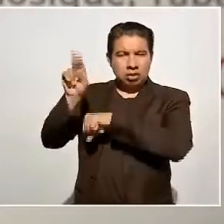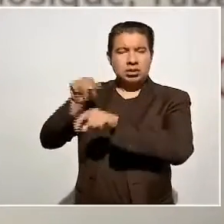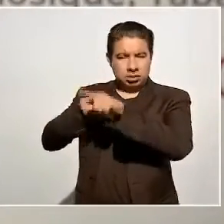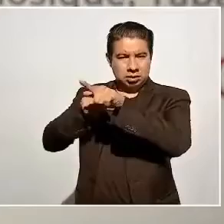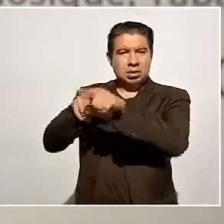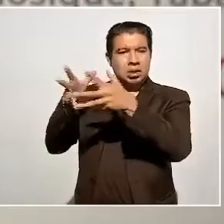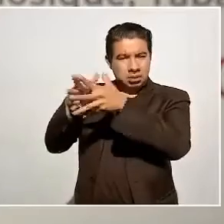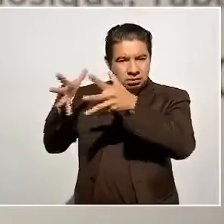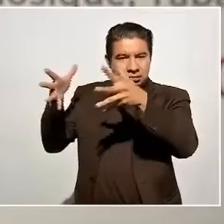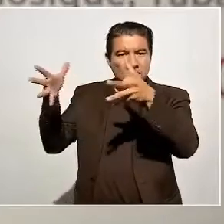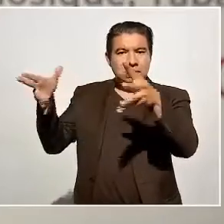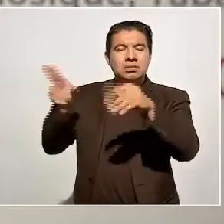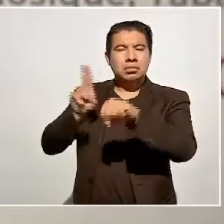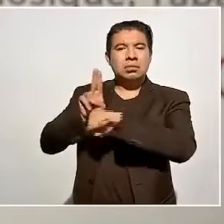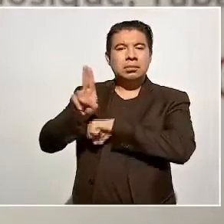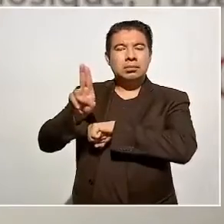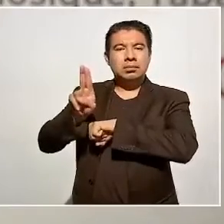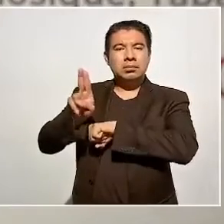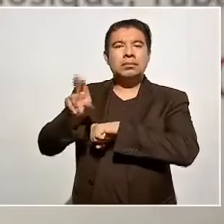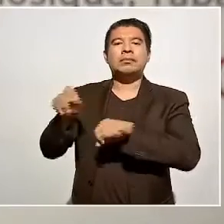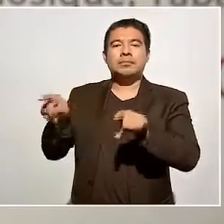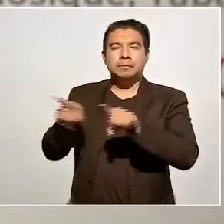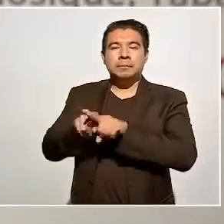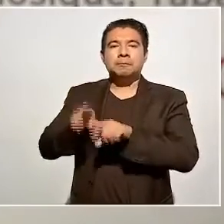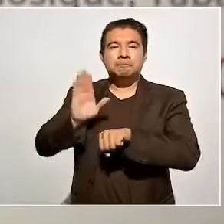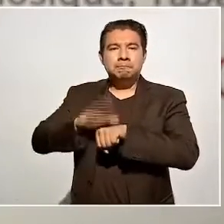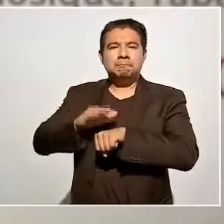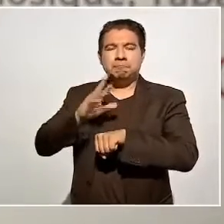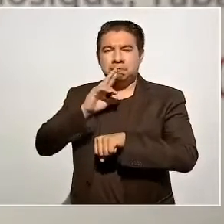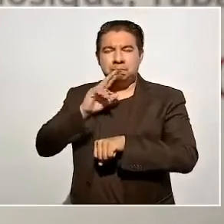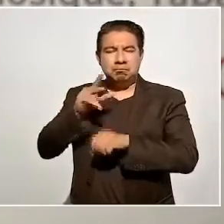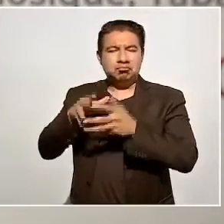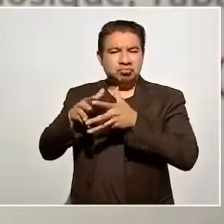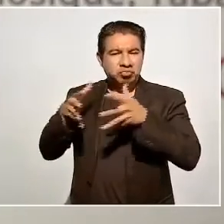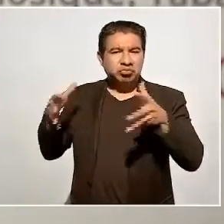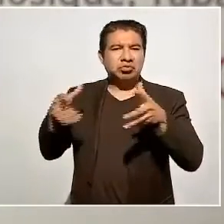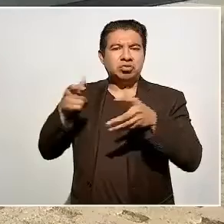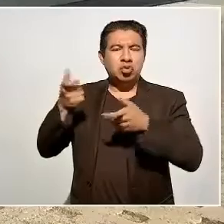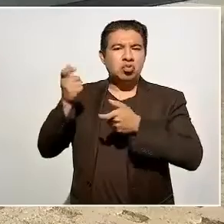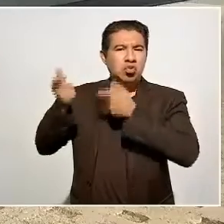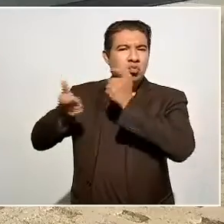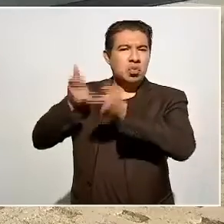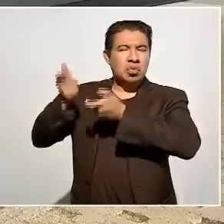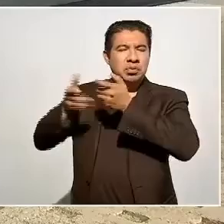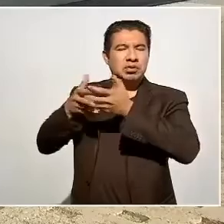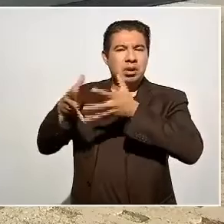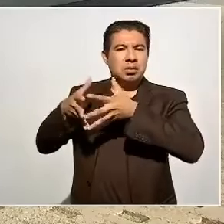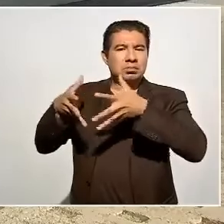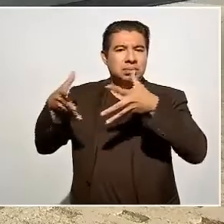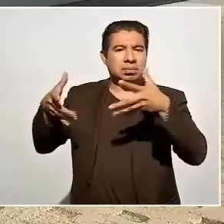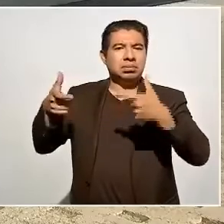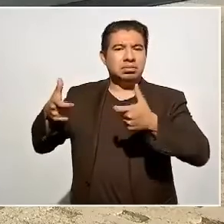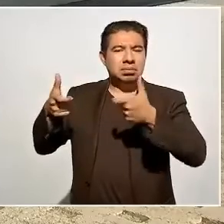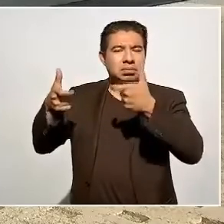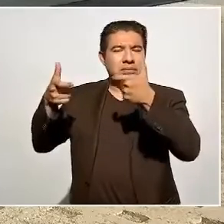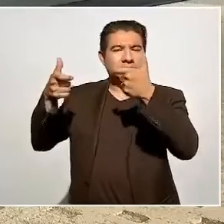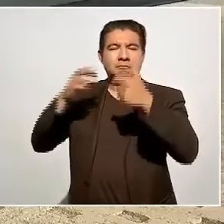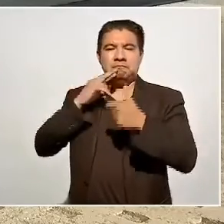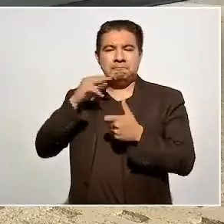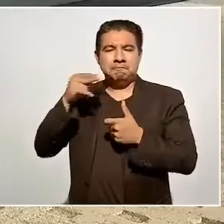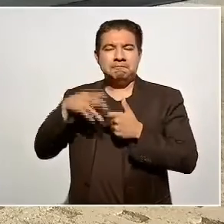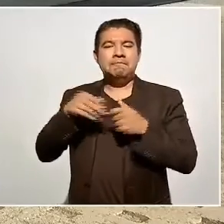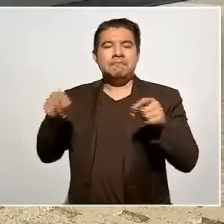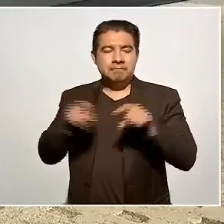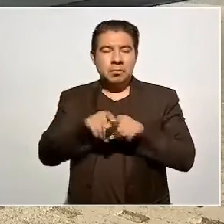está sucediendo. Ya estamos reactivando la economía del norte y va a seguir creciendo el centro, pero